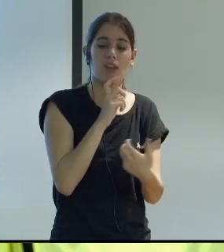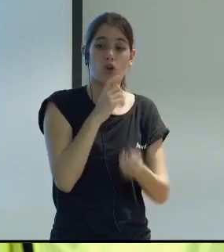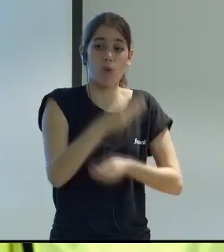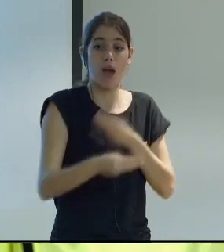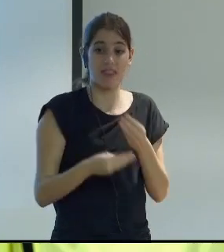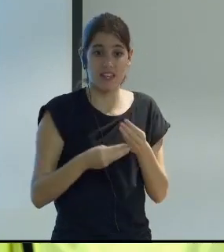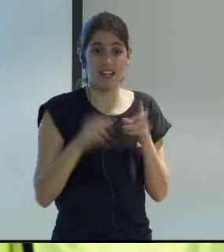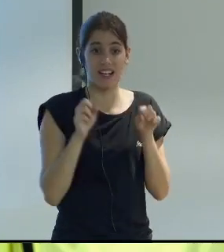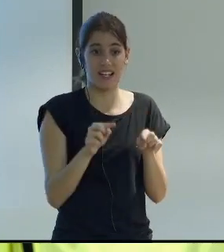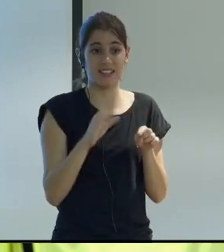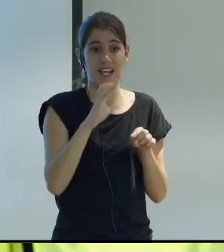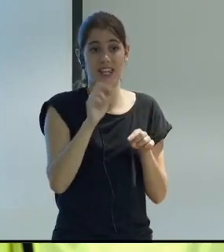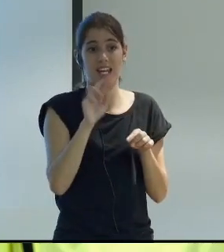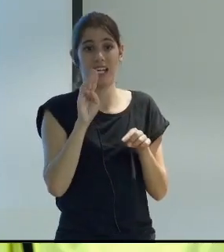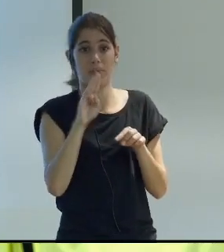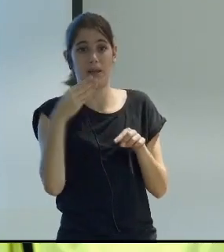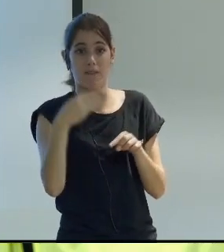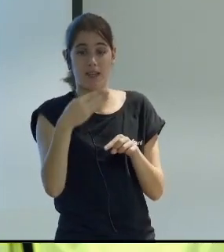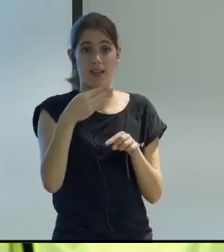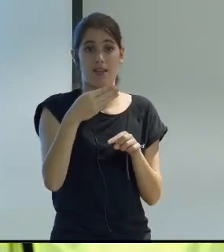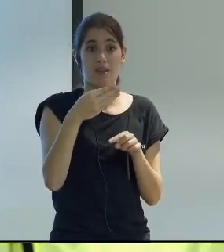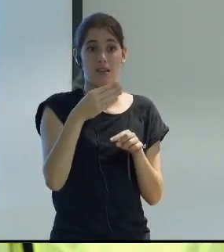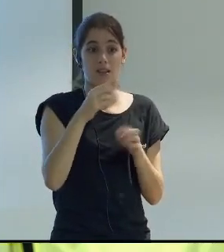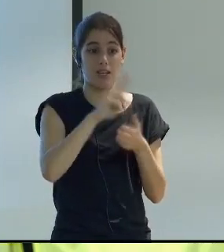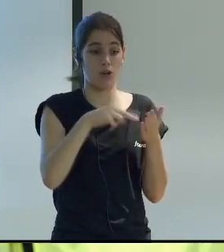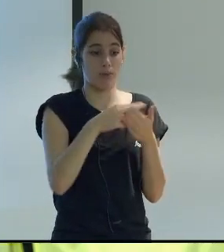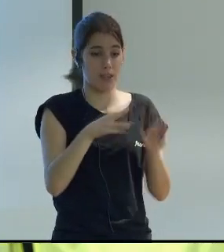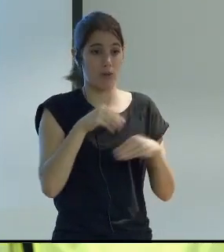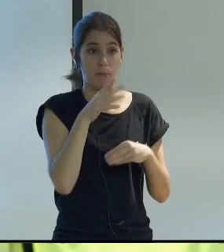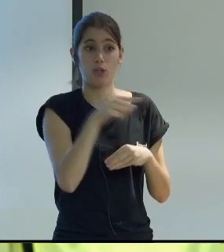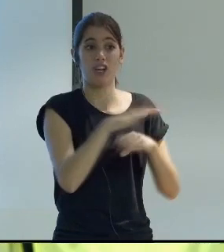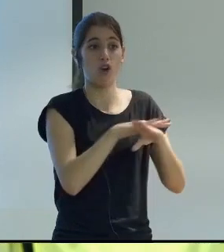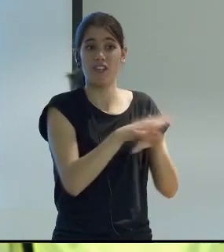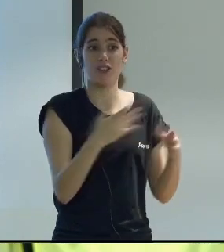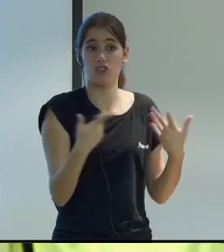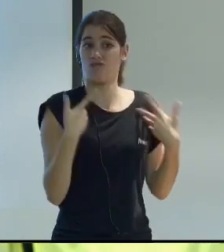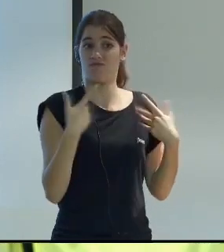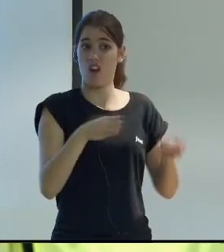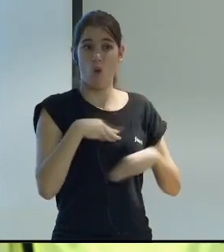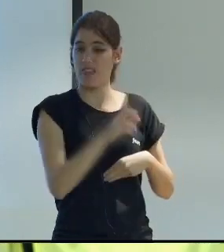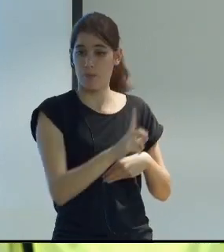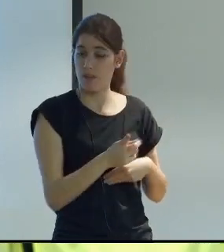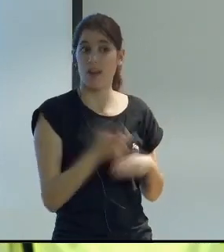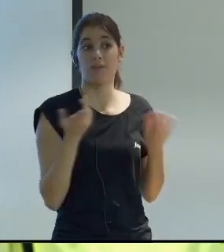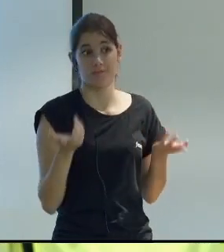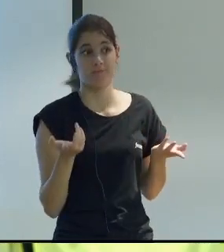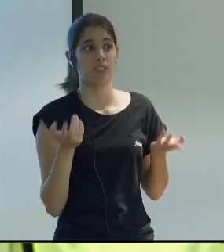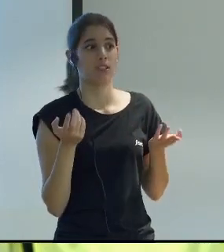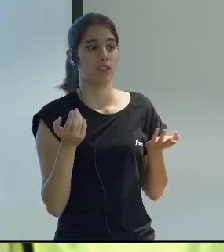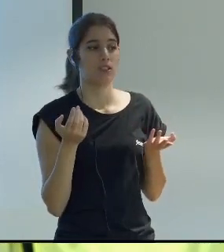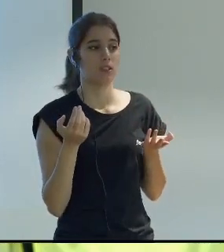implementar CRPD en lugar de asumir su responsabilidad y de